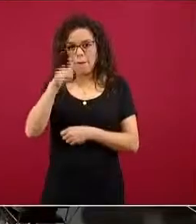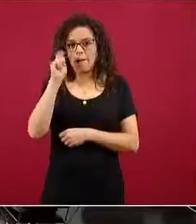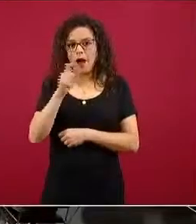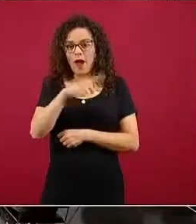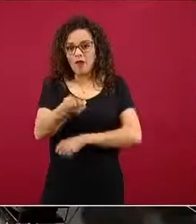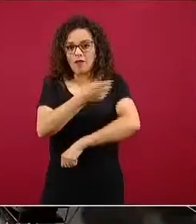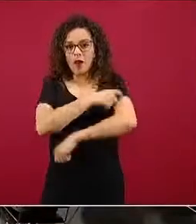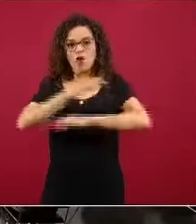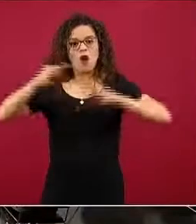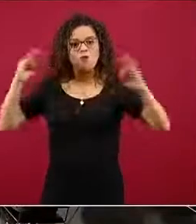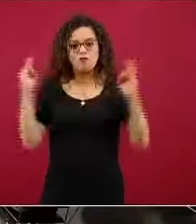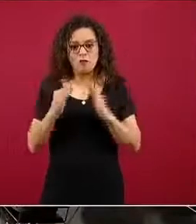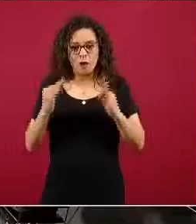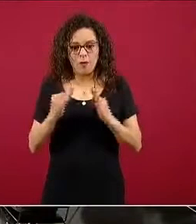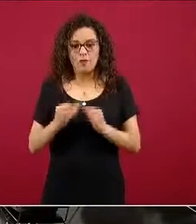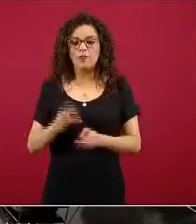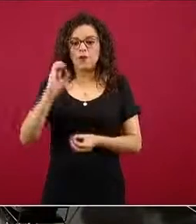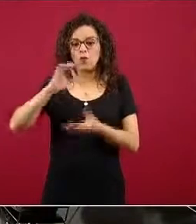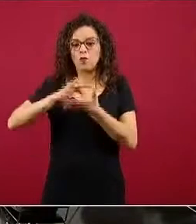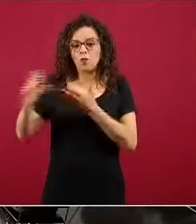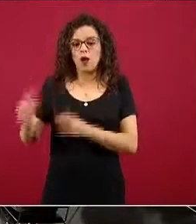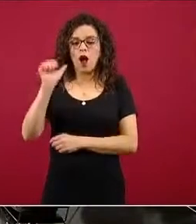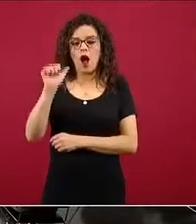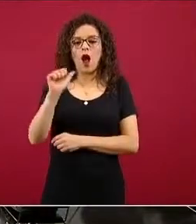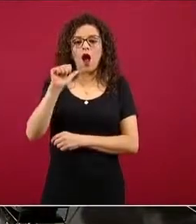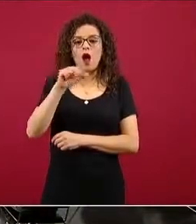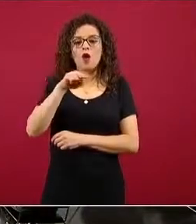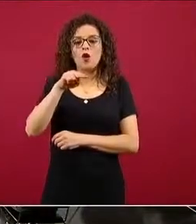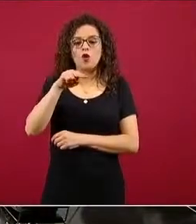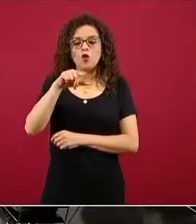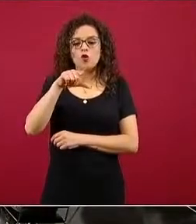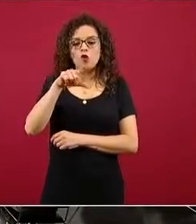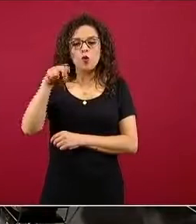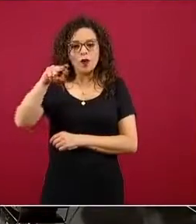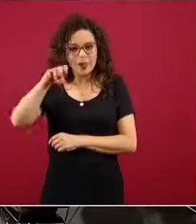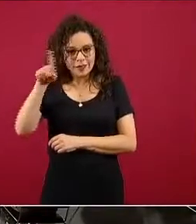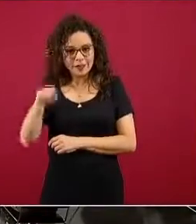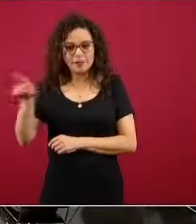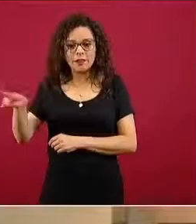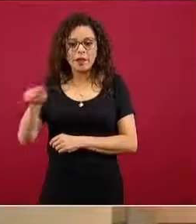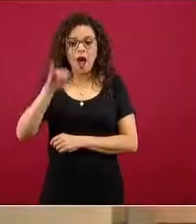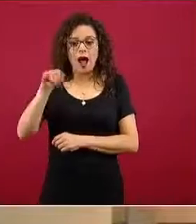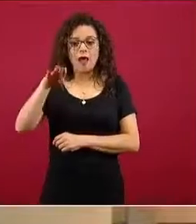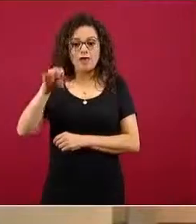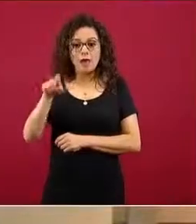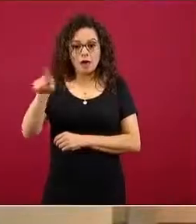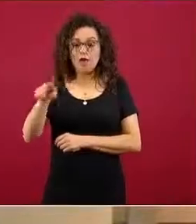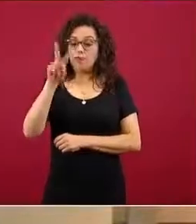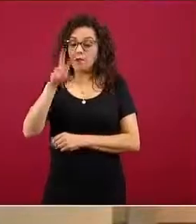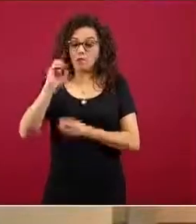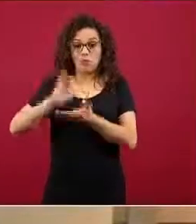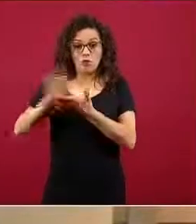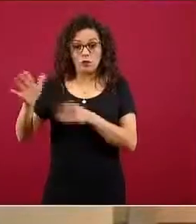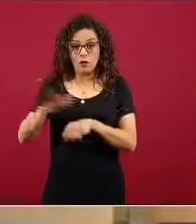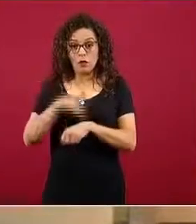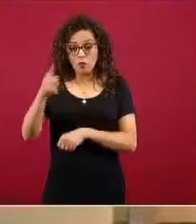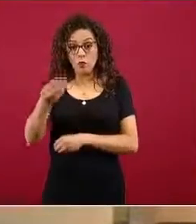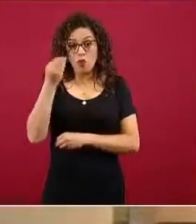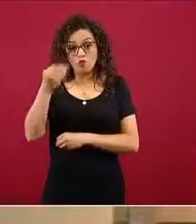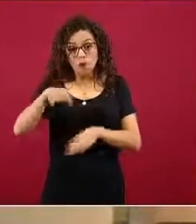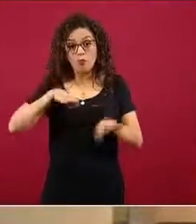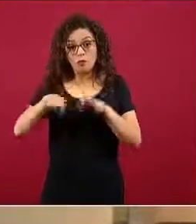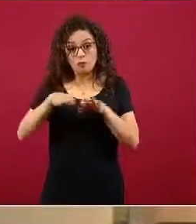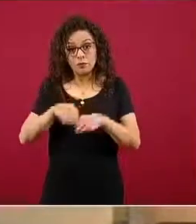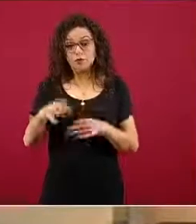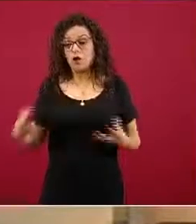al titular de ANUYES, el maestro Jaime Valls, quien está muy activo también ayudándonos a